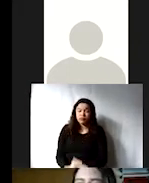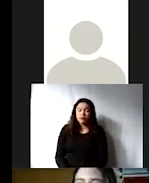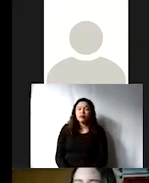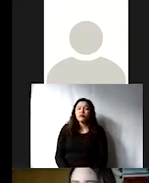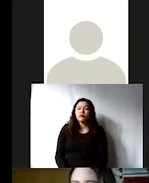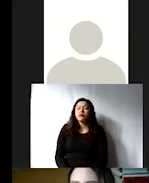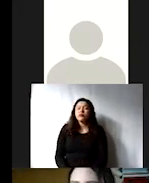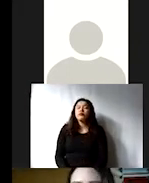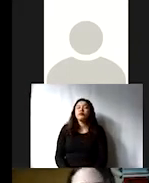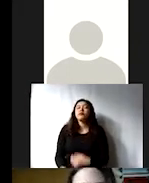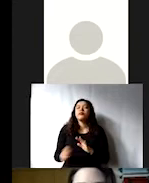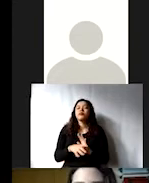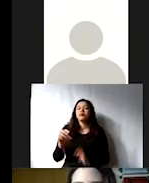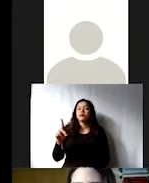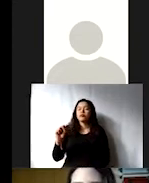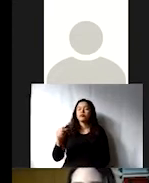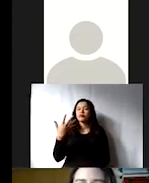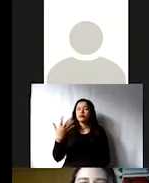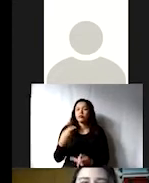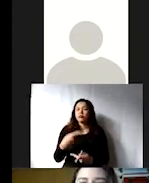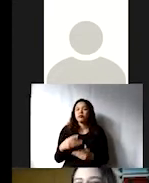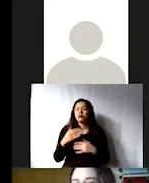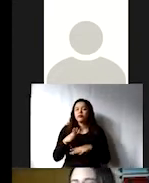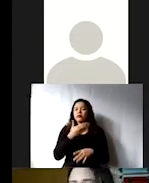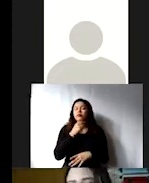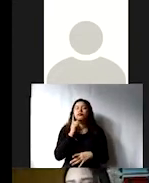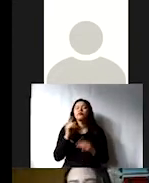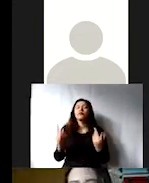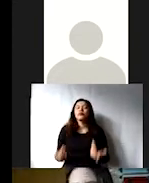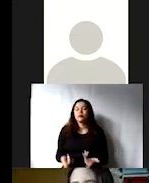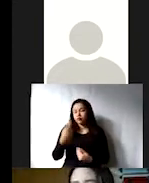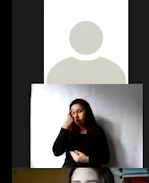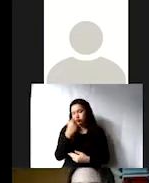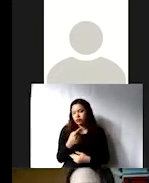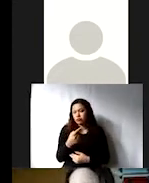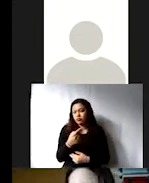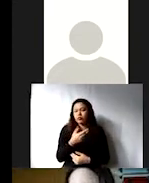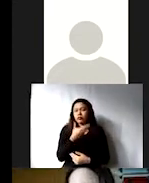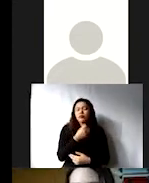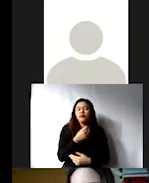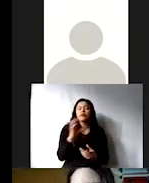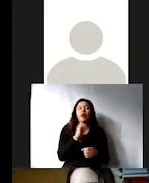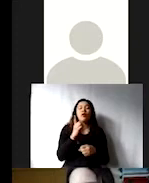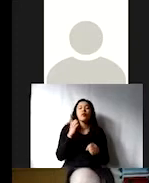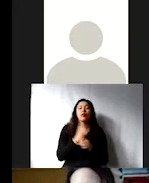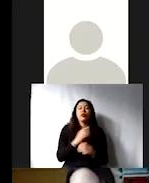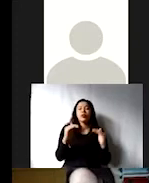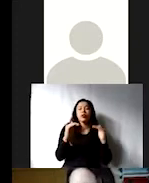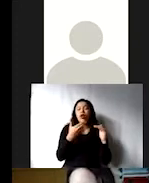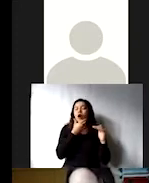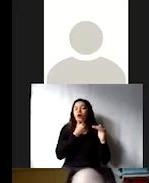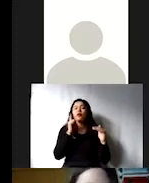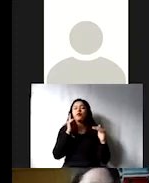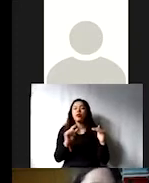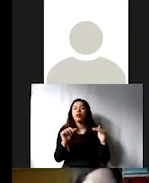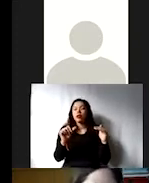el ODS 5 sobre igualdad de género al brindar igualdad de oportunidades entre hombres, mujeres y